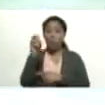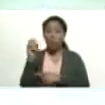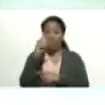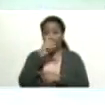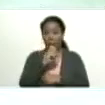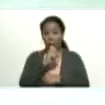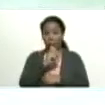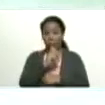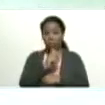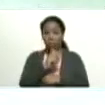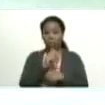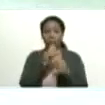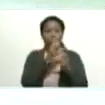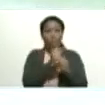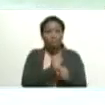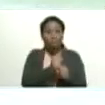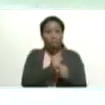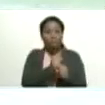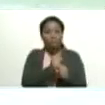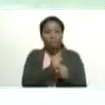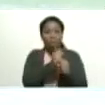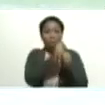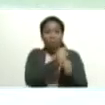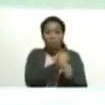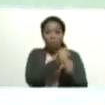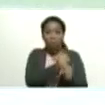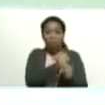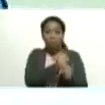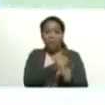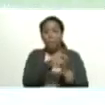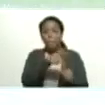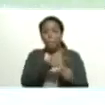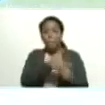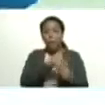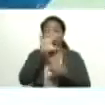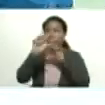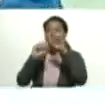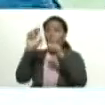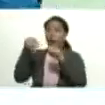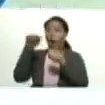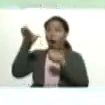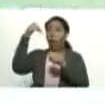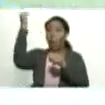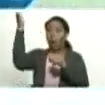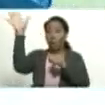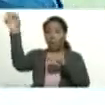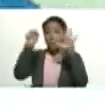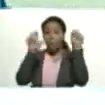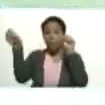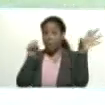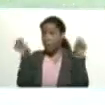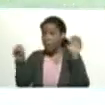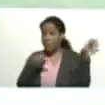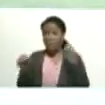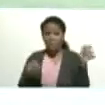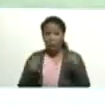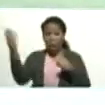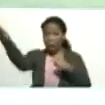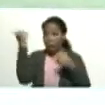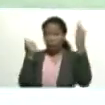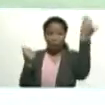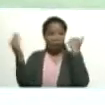años importando el 85% de todo lo que se movía en el país, de todo lo que se consumía en el